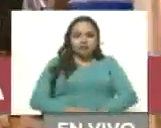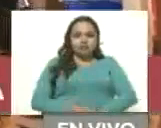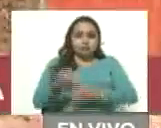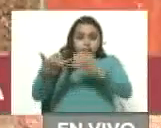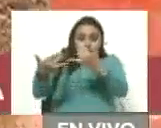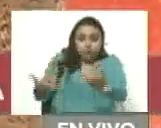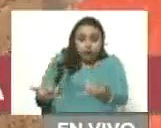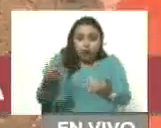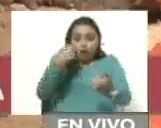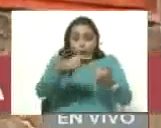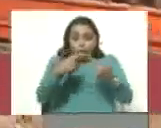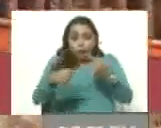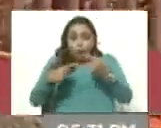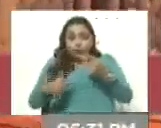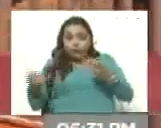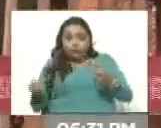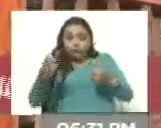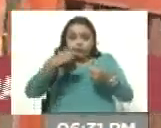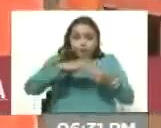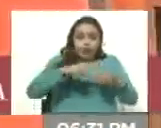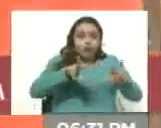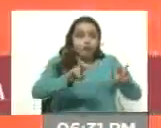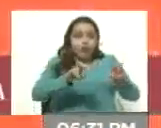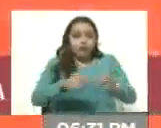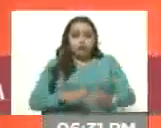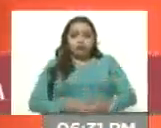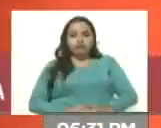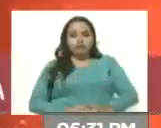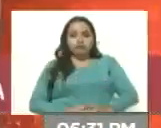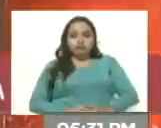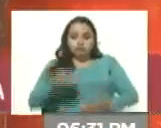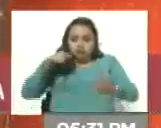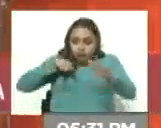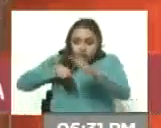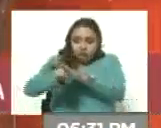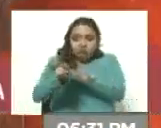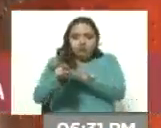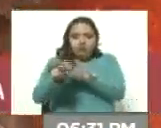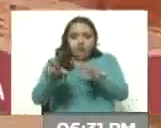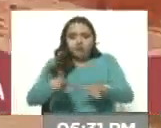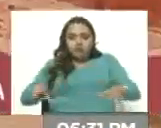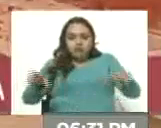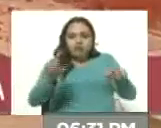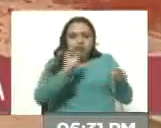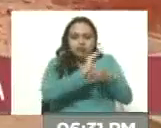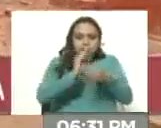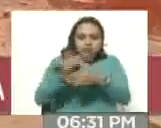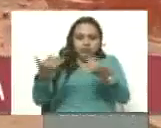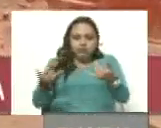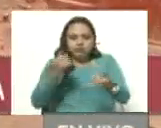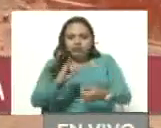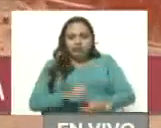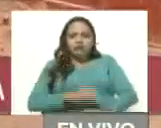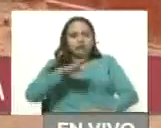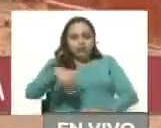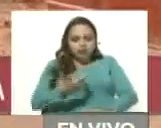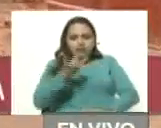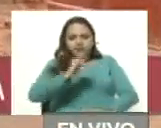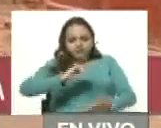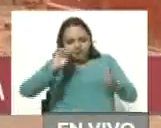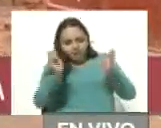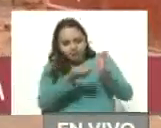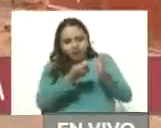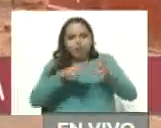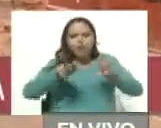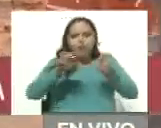elementos que vamos a incorporar nuevos elementos dentro y preservando lo que existe ellos si pueden ser con él van a ser con